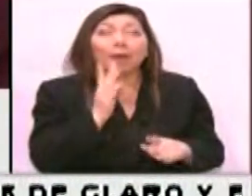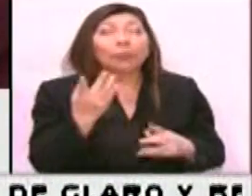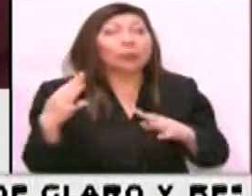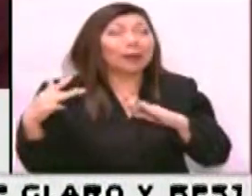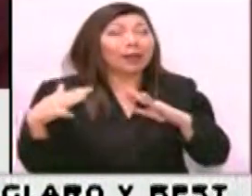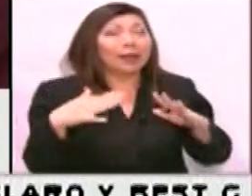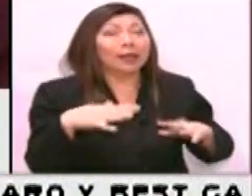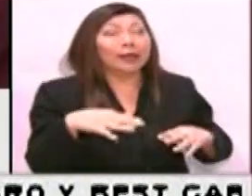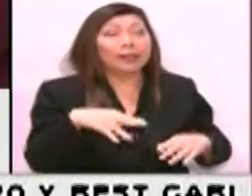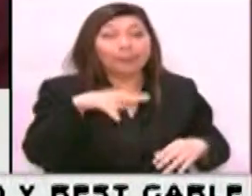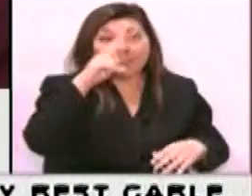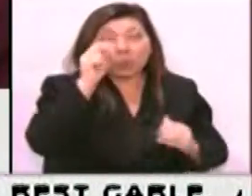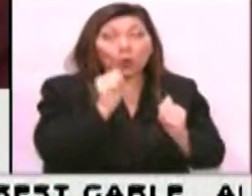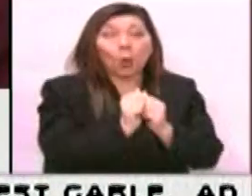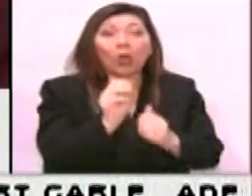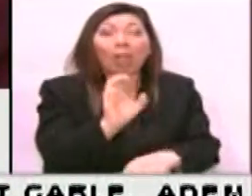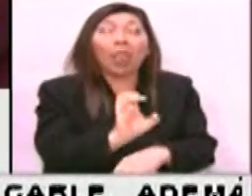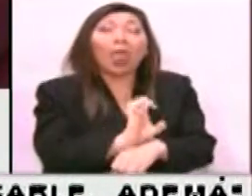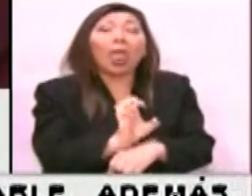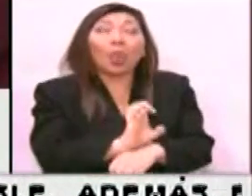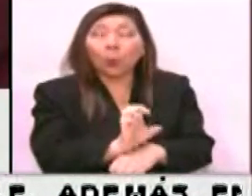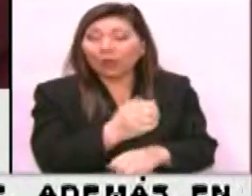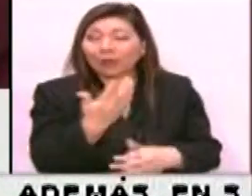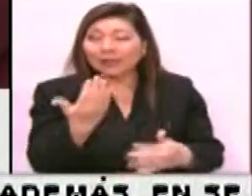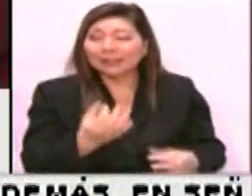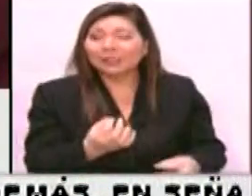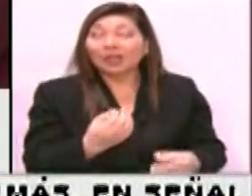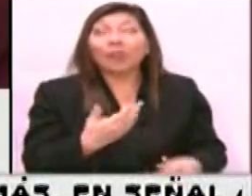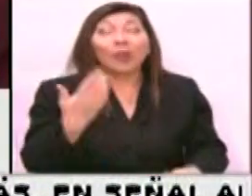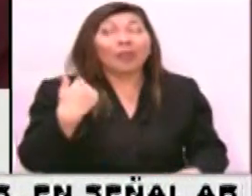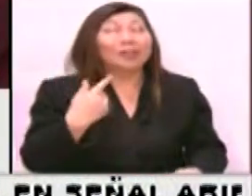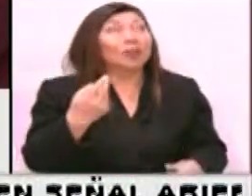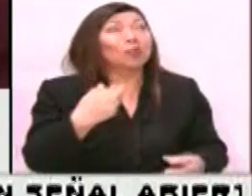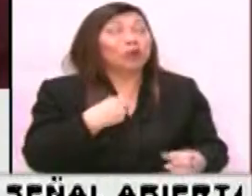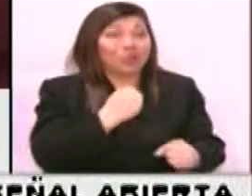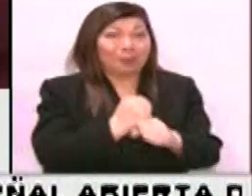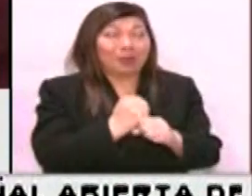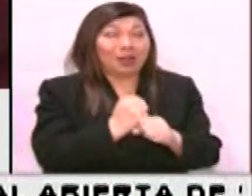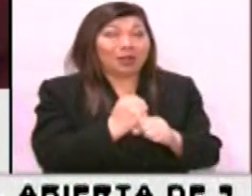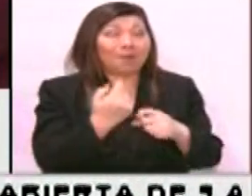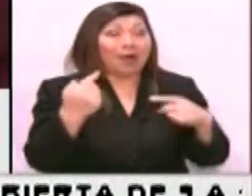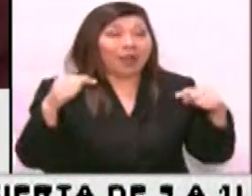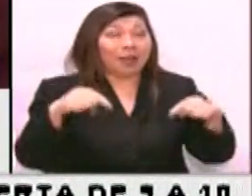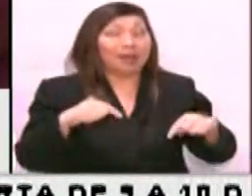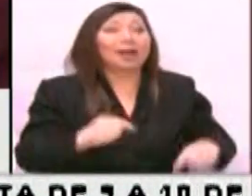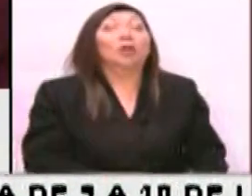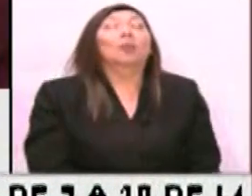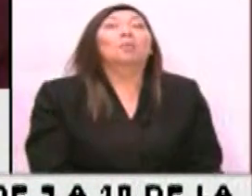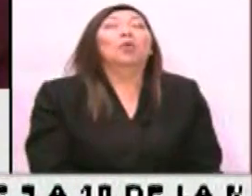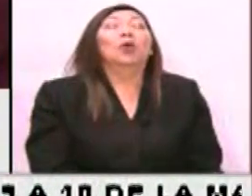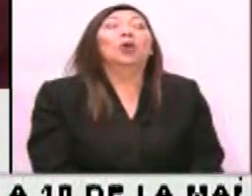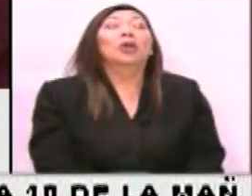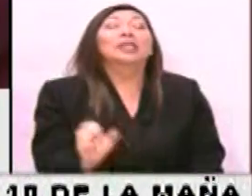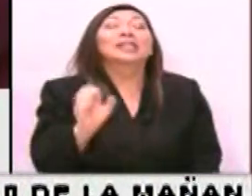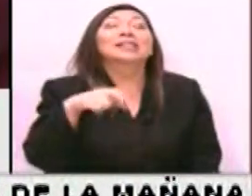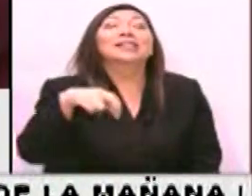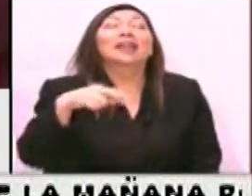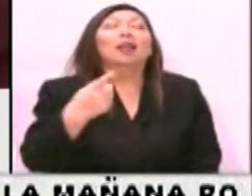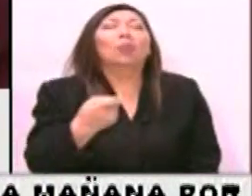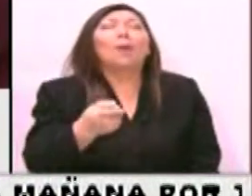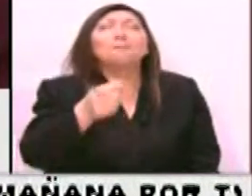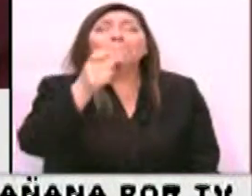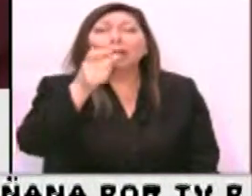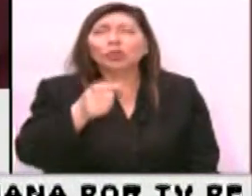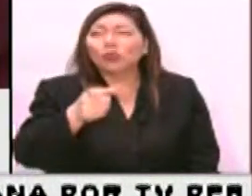grandes oportunidades. Por cierto, he escuchado y he sido senador con Luis Alberto Sánchez, con Javier Valle Riestra, con Jorge Lozada Estambul